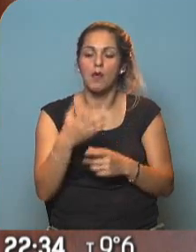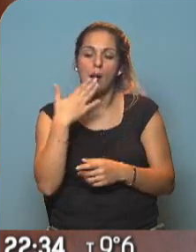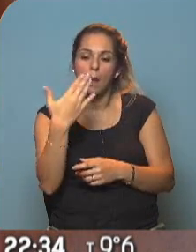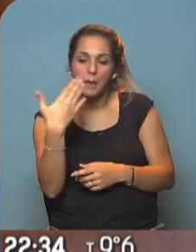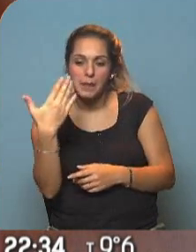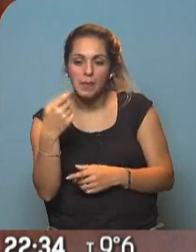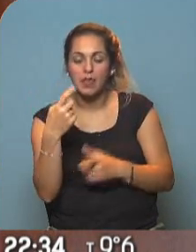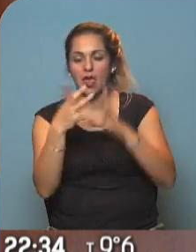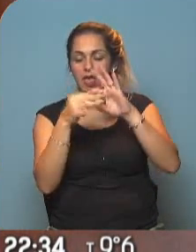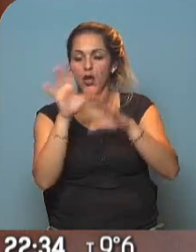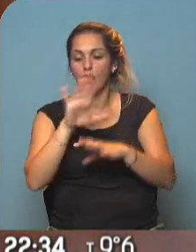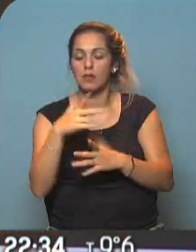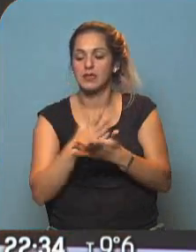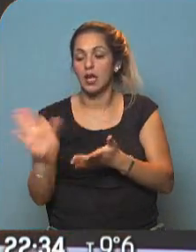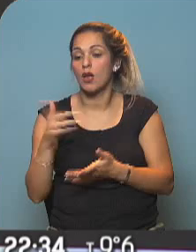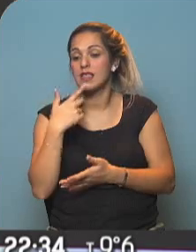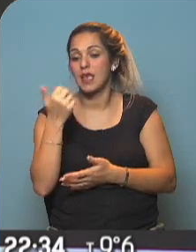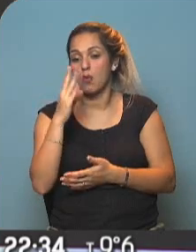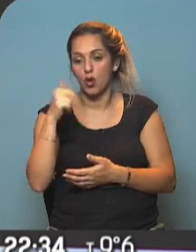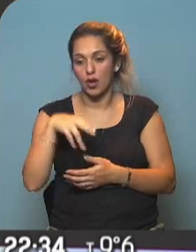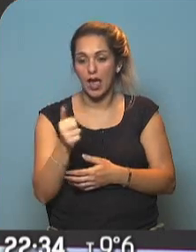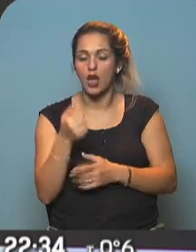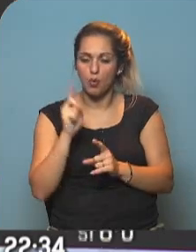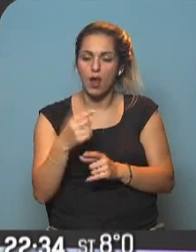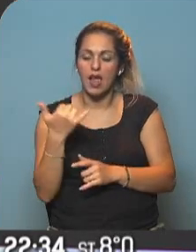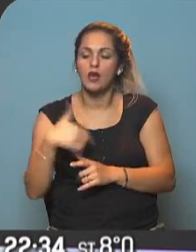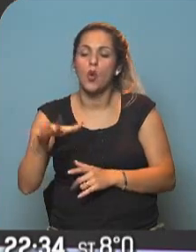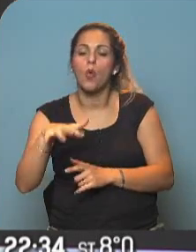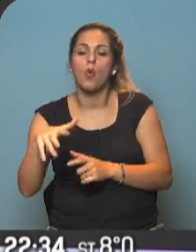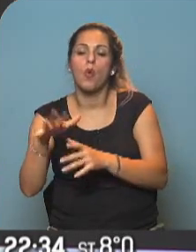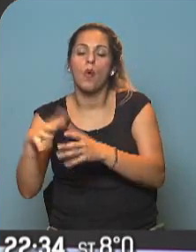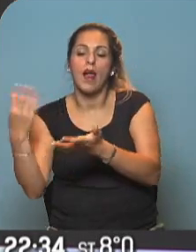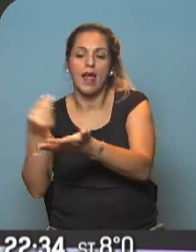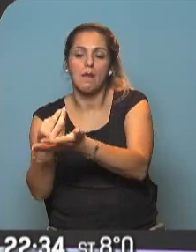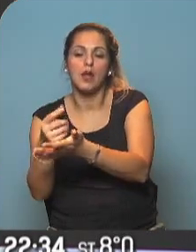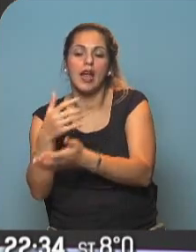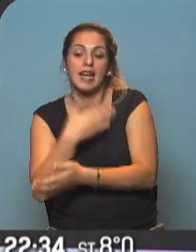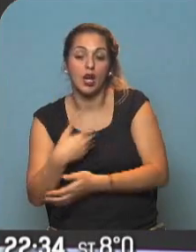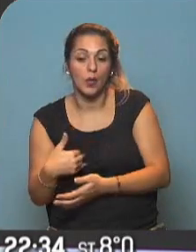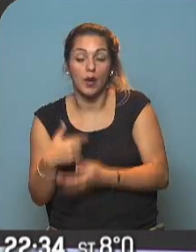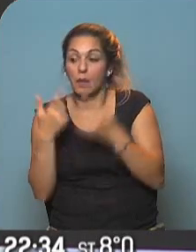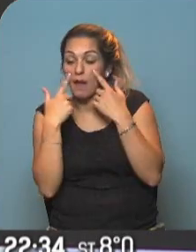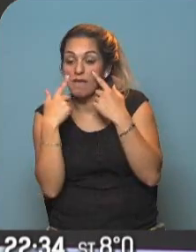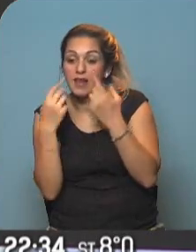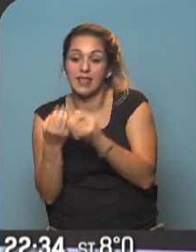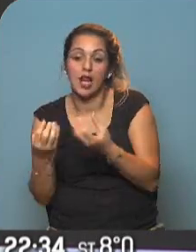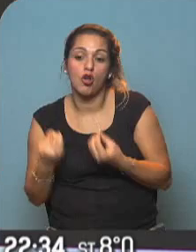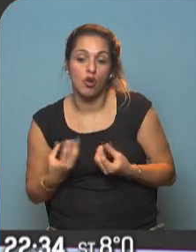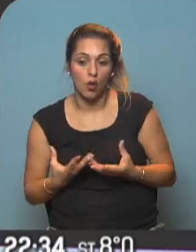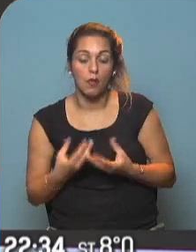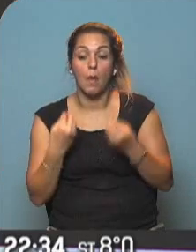lo corrió a Savona. Va a tener un lugar, como decías, un espacio en el gobierno. Vamos a ver cómo pesa esto, porque